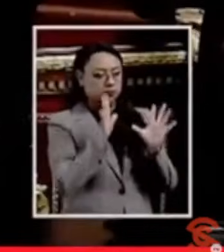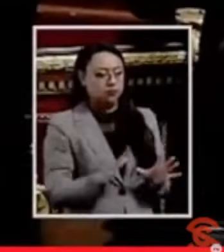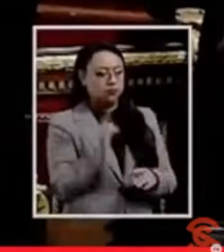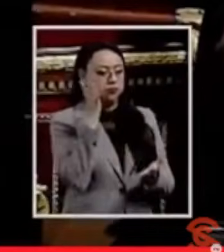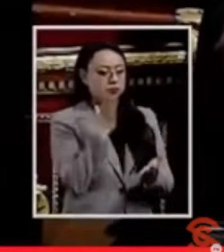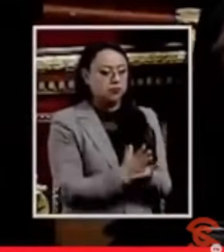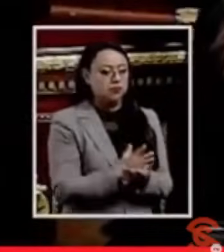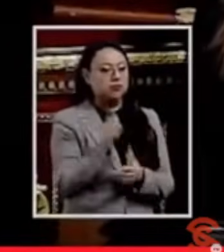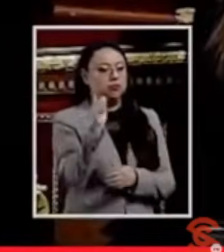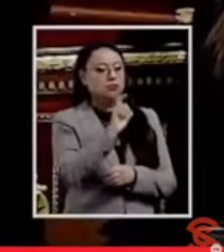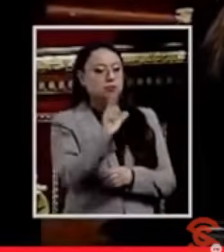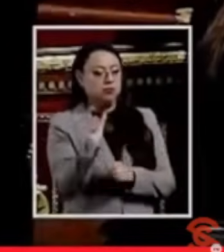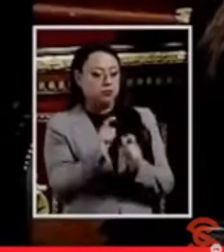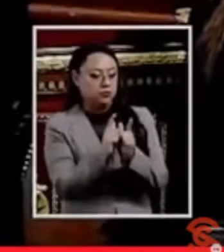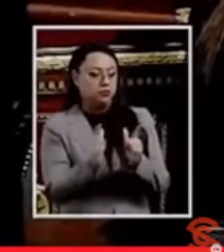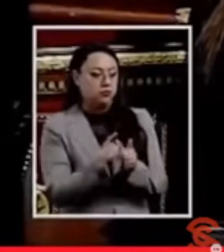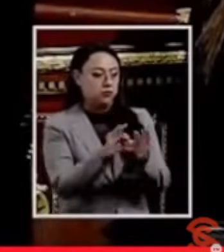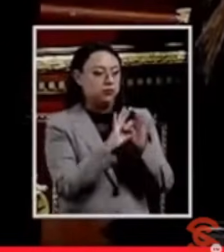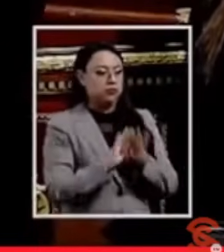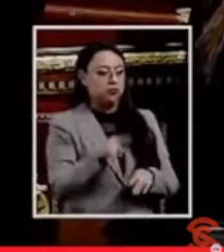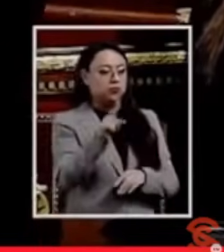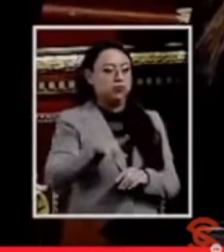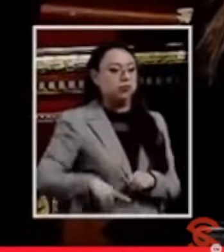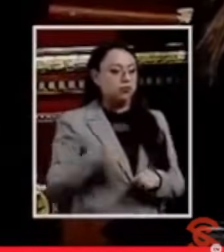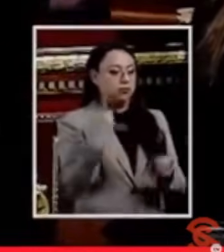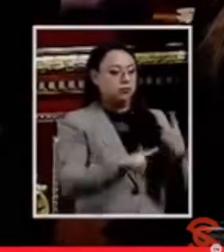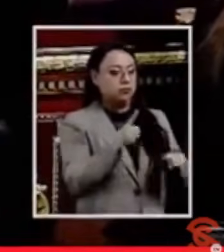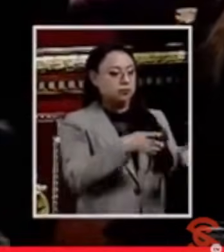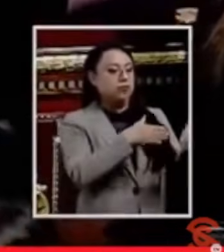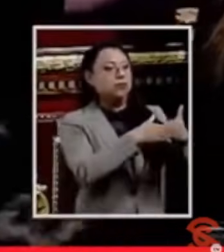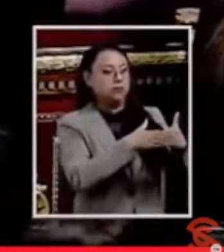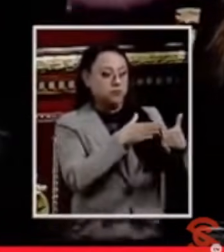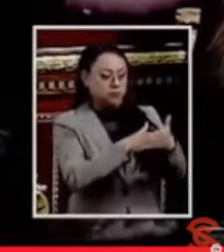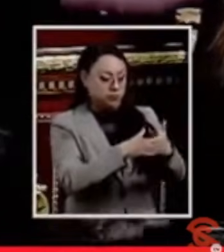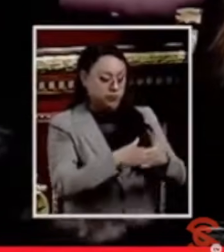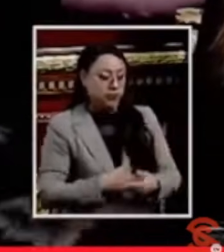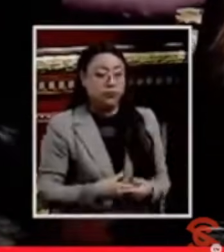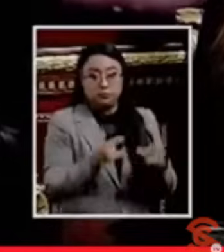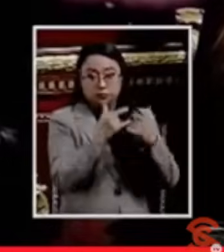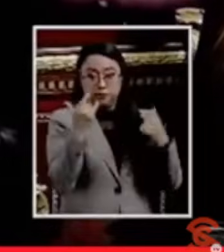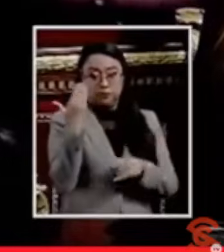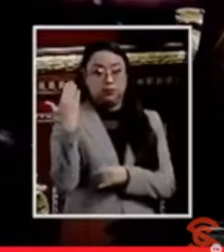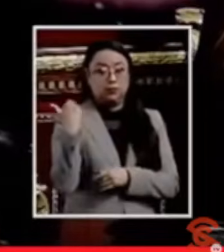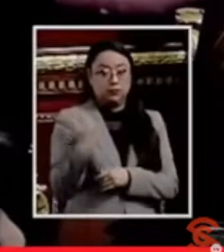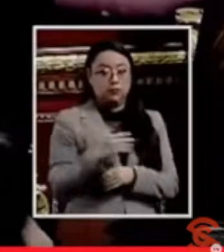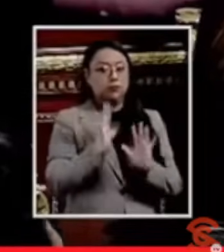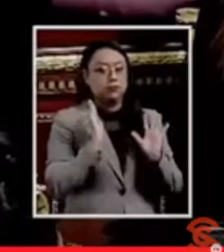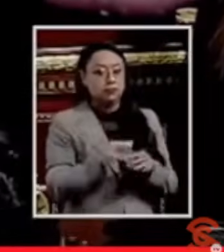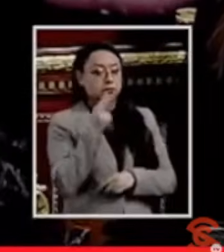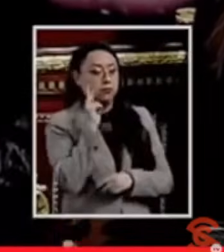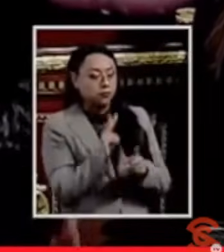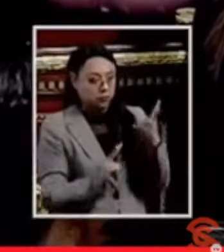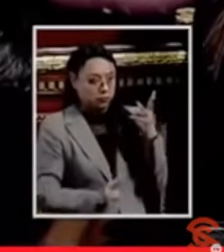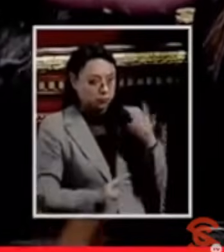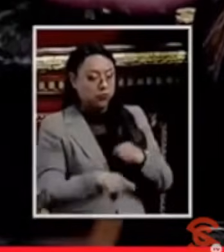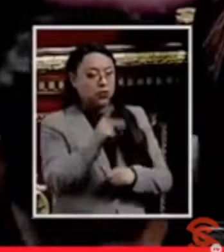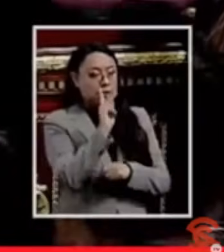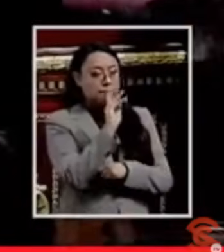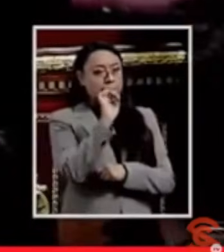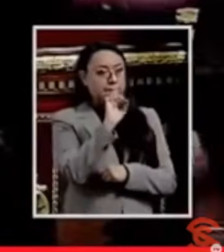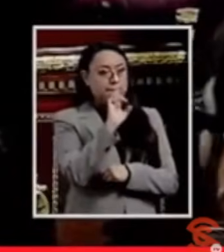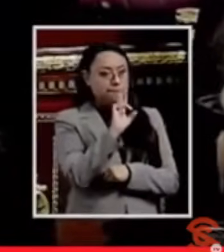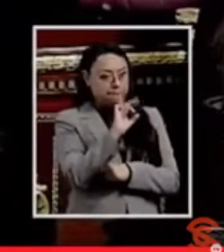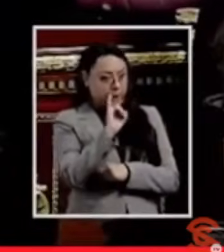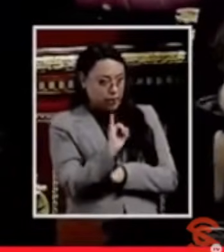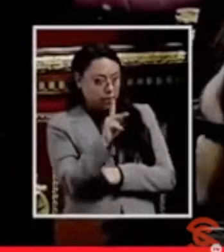puedan ver, se dedicaban a defender a los evasores de impuestos, ¿no? Entendemos perfectamente, no